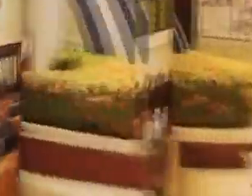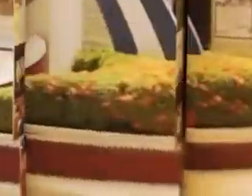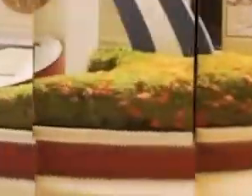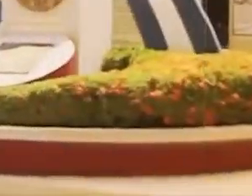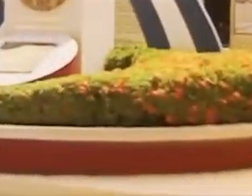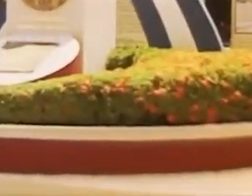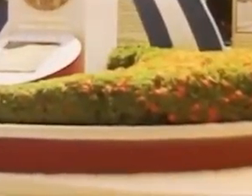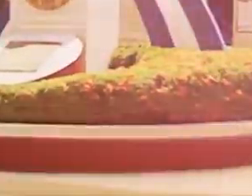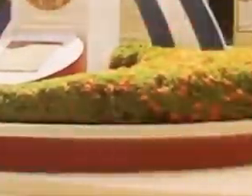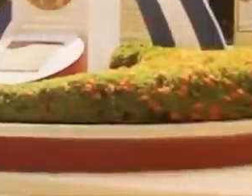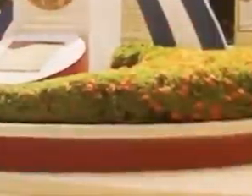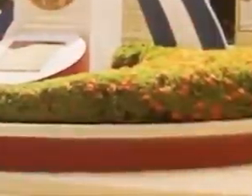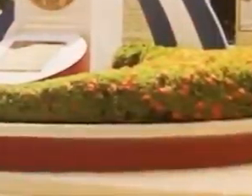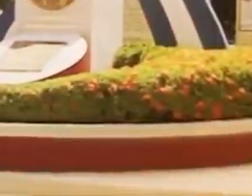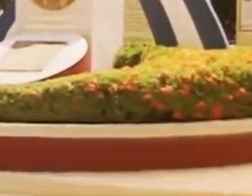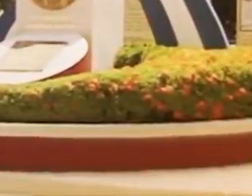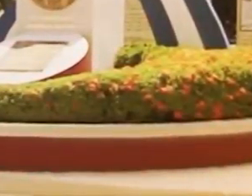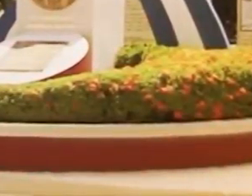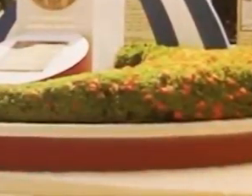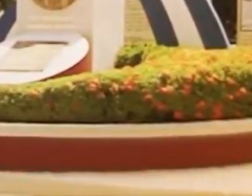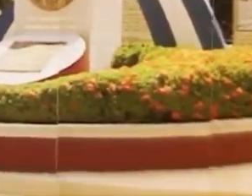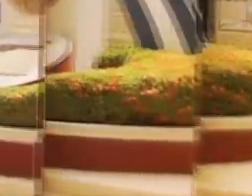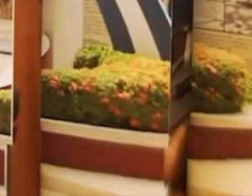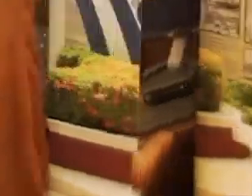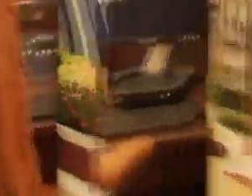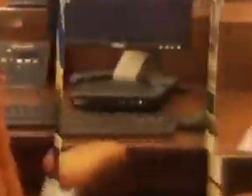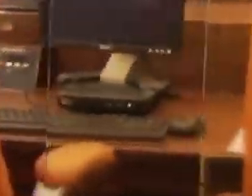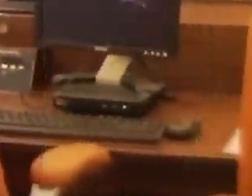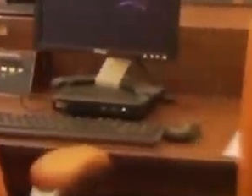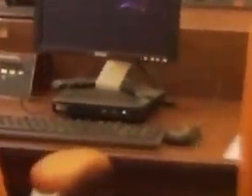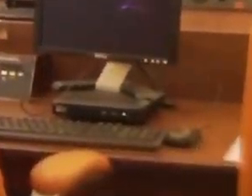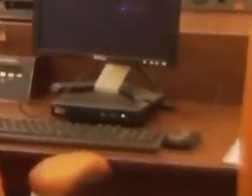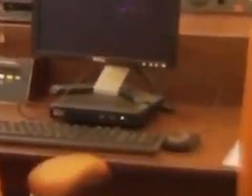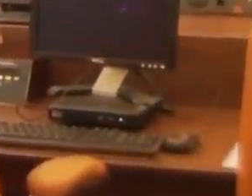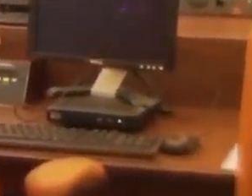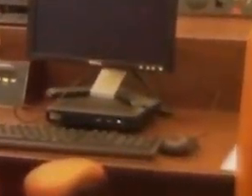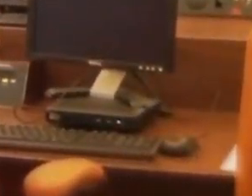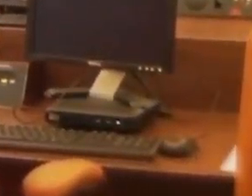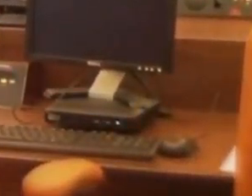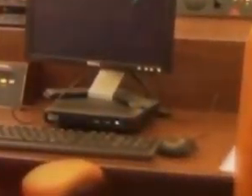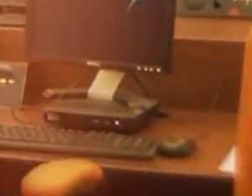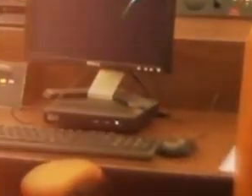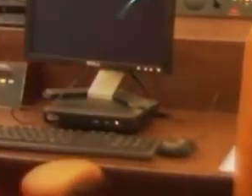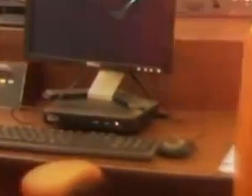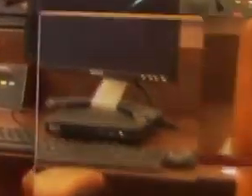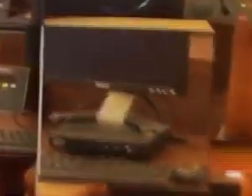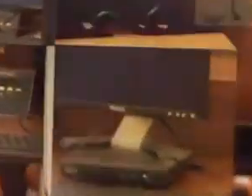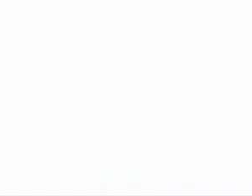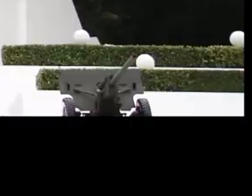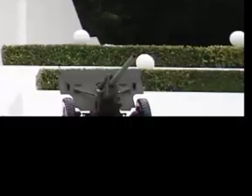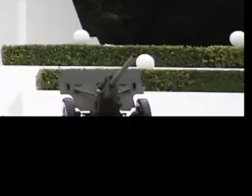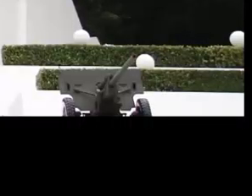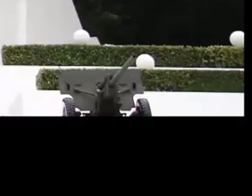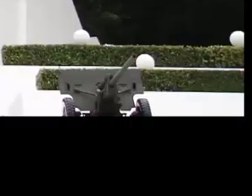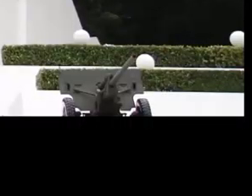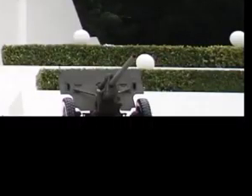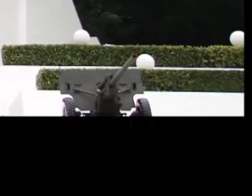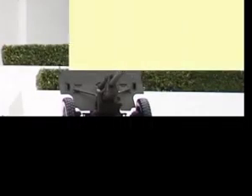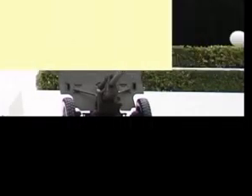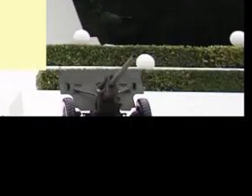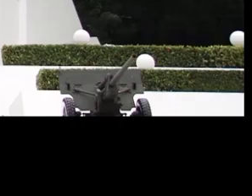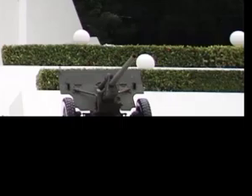grande. Nosotros hoy en su programa desde el Parlamento estamos conversando, ¿no?, sobre la Feria del Comercio Navideño, y de repente ahora ya